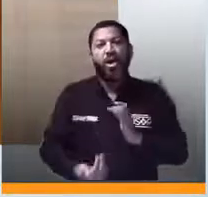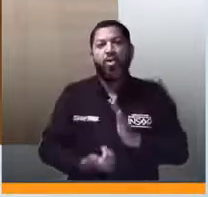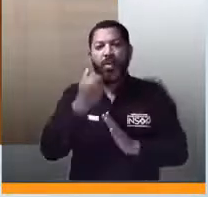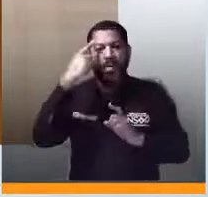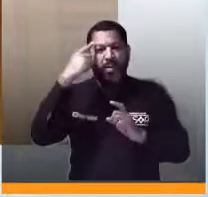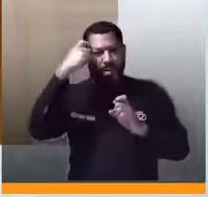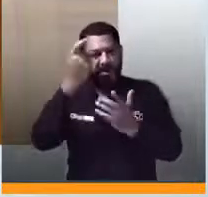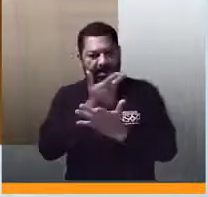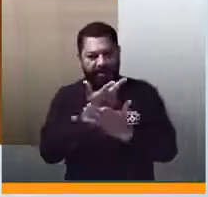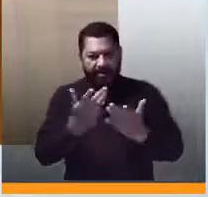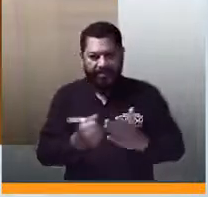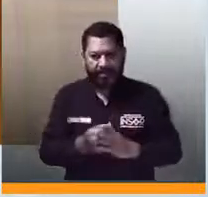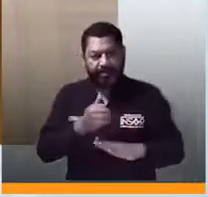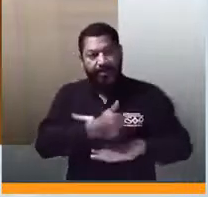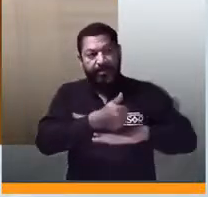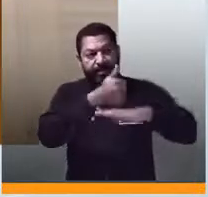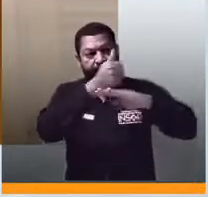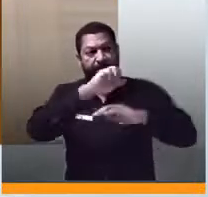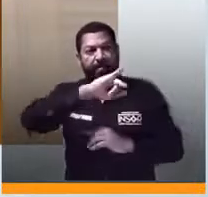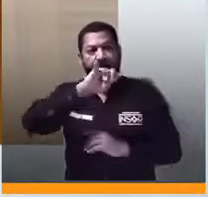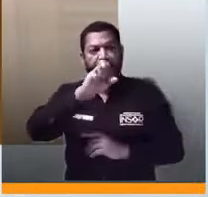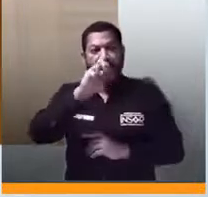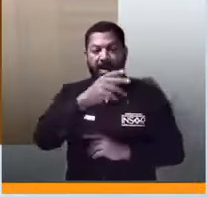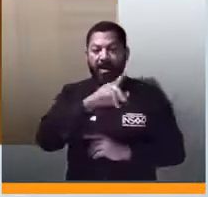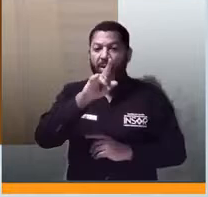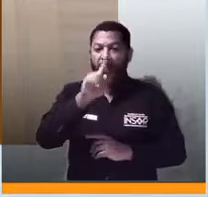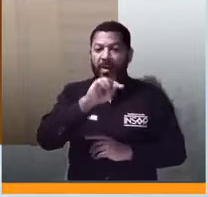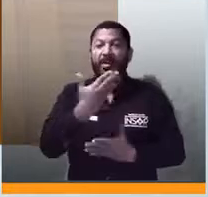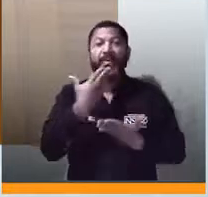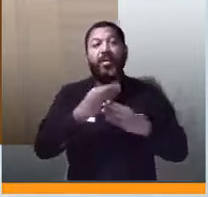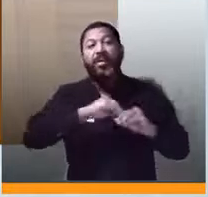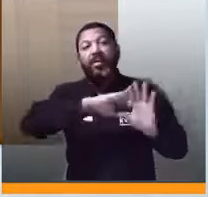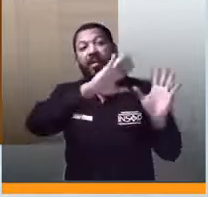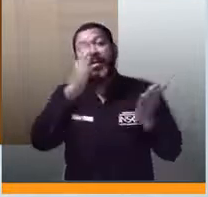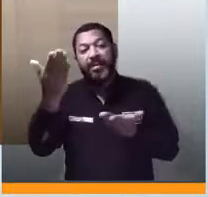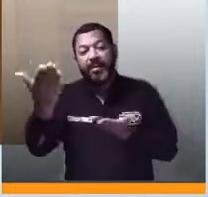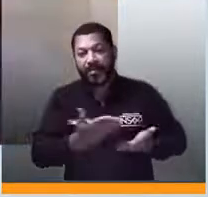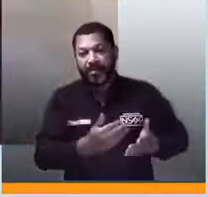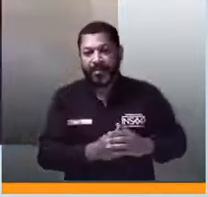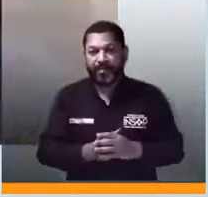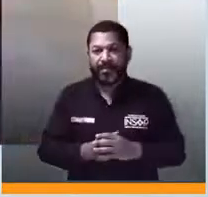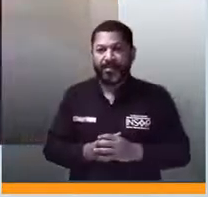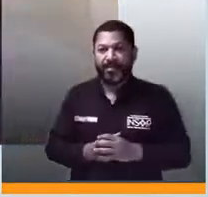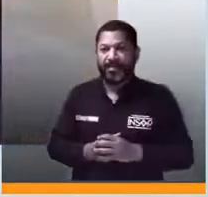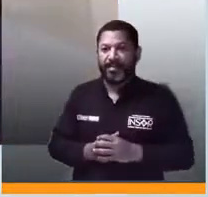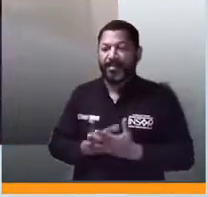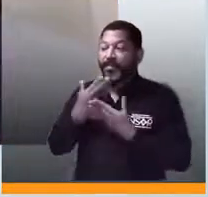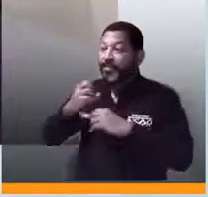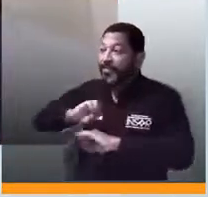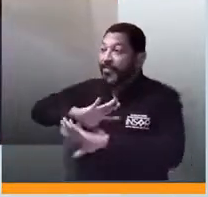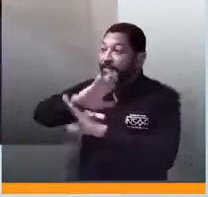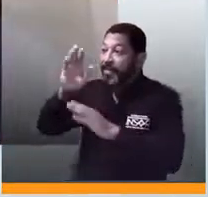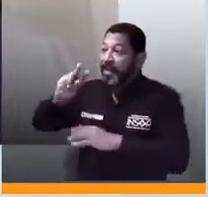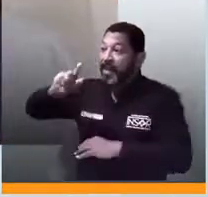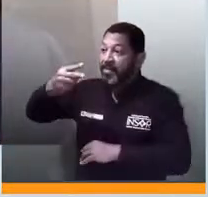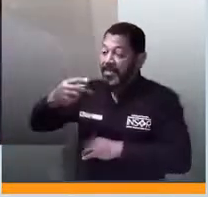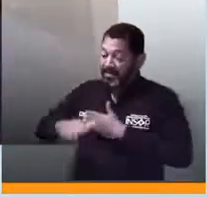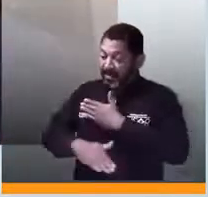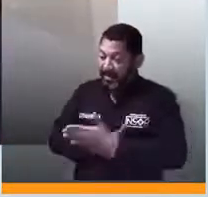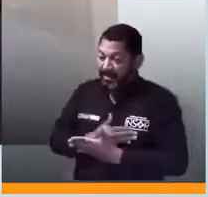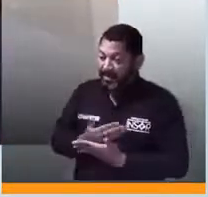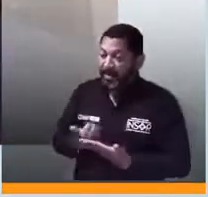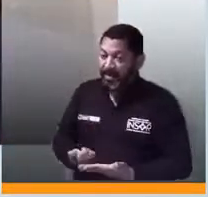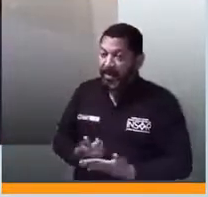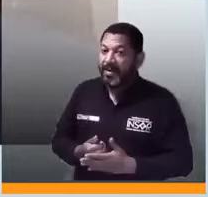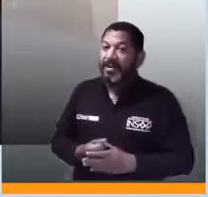que, rector Juan Luis, por favor, bienvenido y buenos días. Buenos días, vice, muchas gracias.